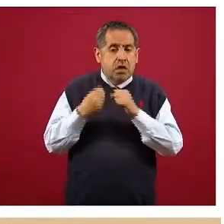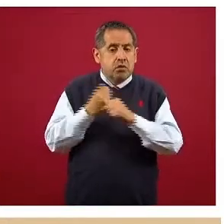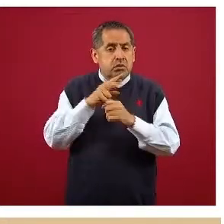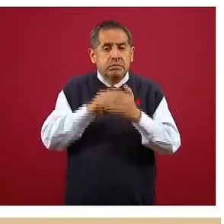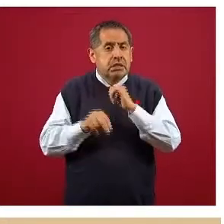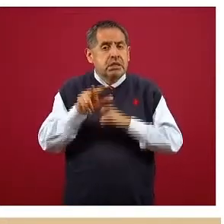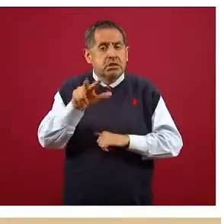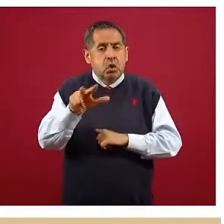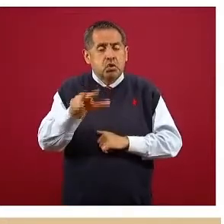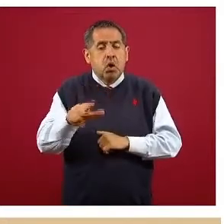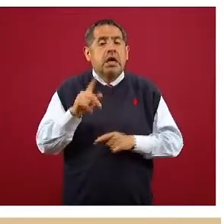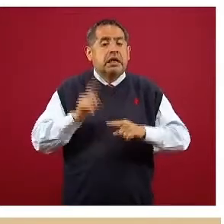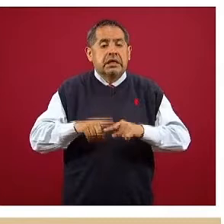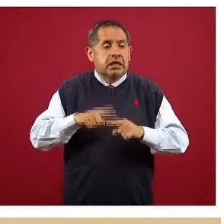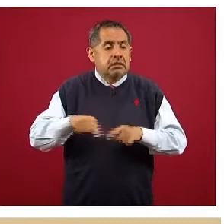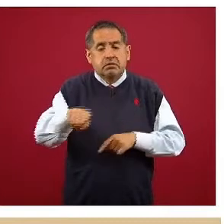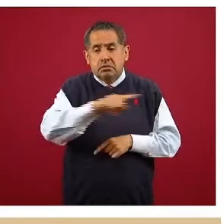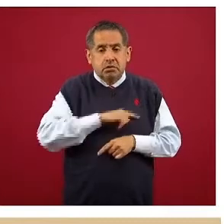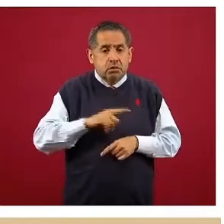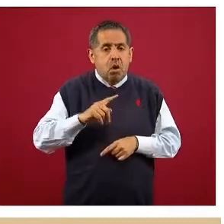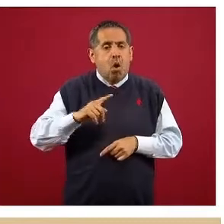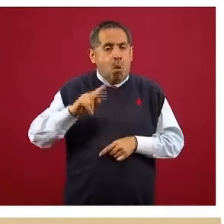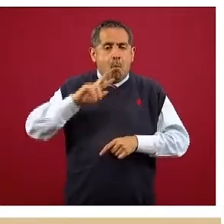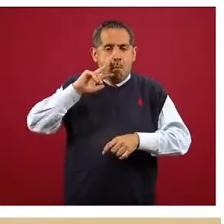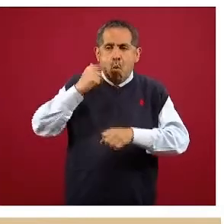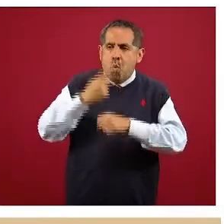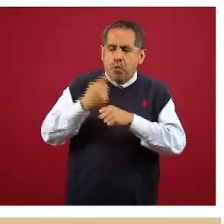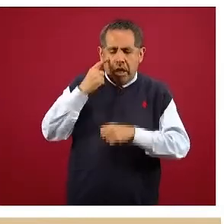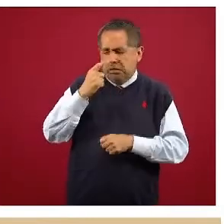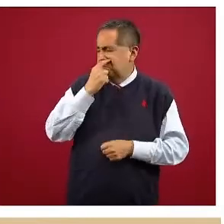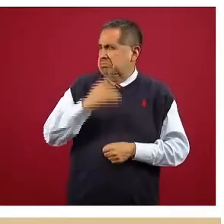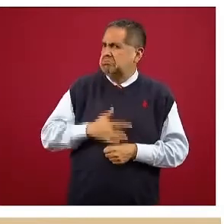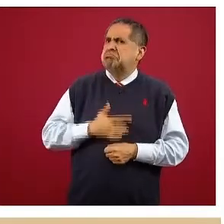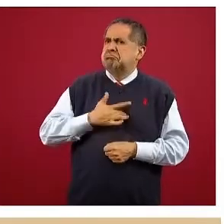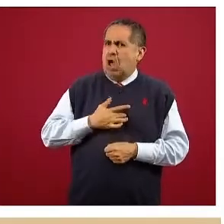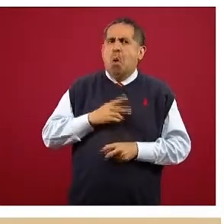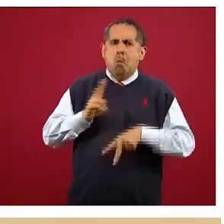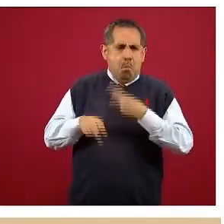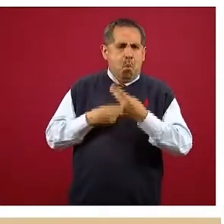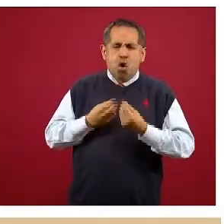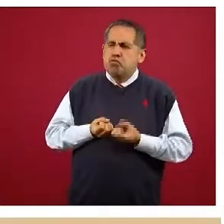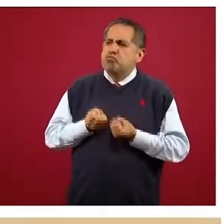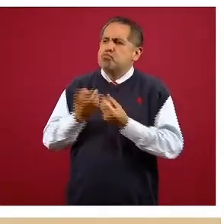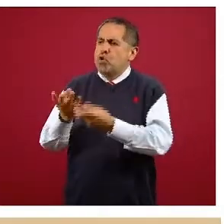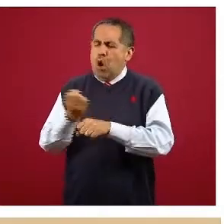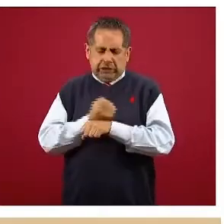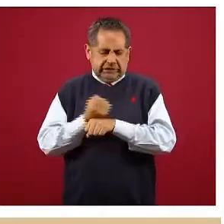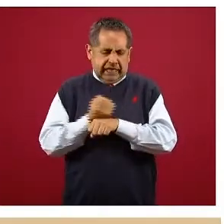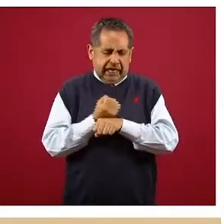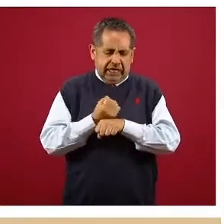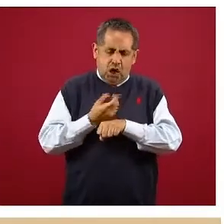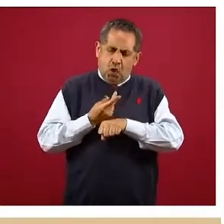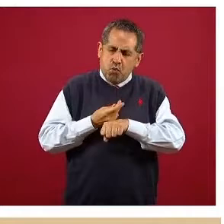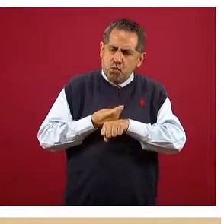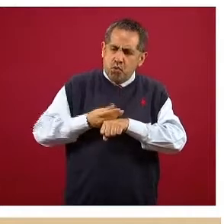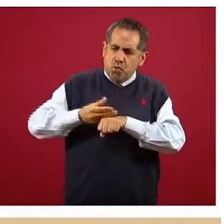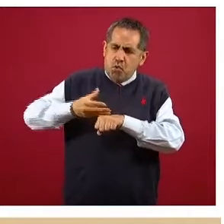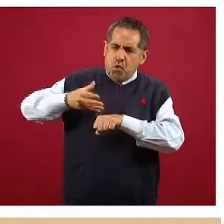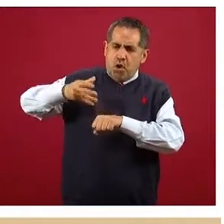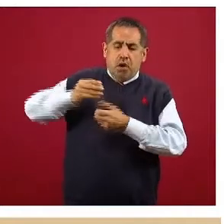2018 provenían de donaciones voluntarias y altruistas de sangre. Derivado de esta